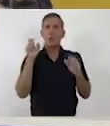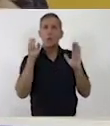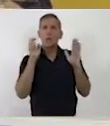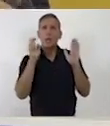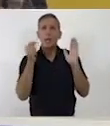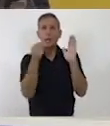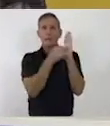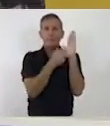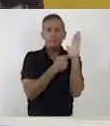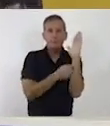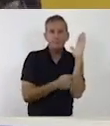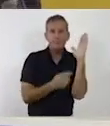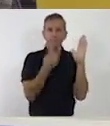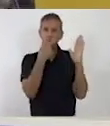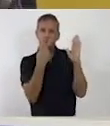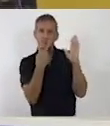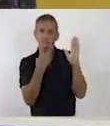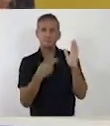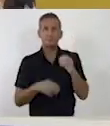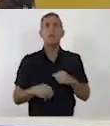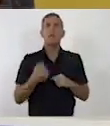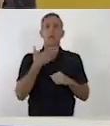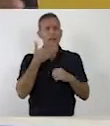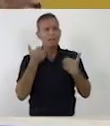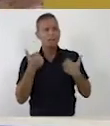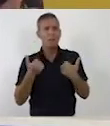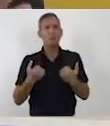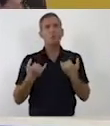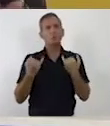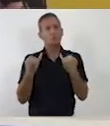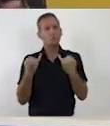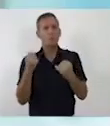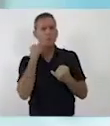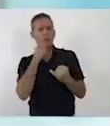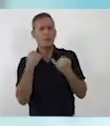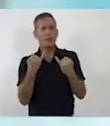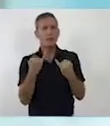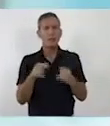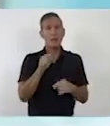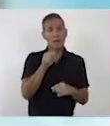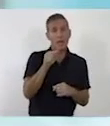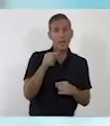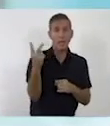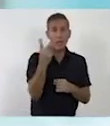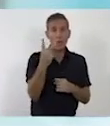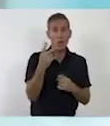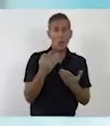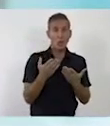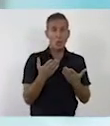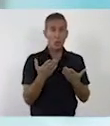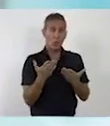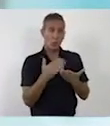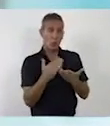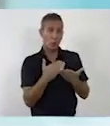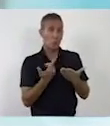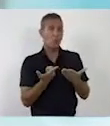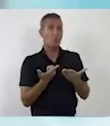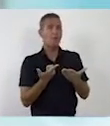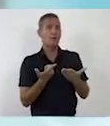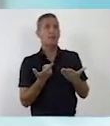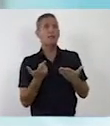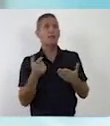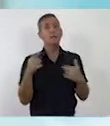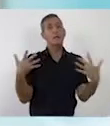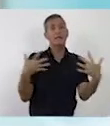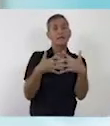porque es una forma de establecer vínculos y de informatizar también la sociedad. Ahí les dejo dos páginas, dos URL en este